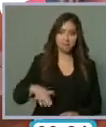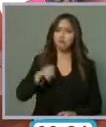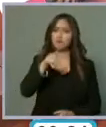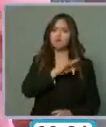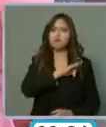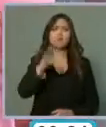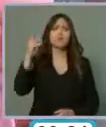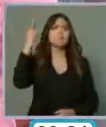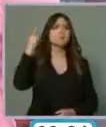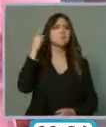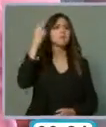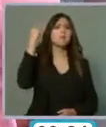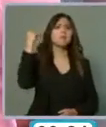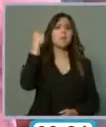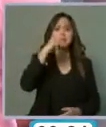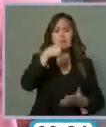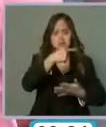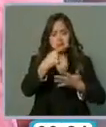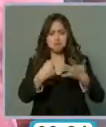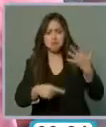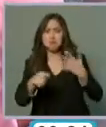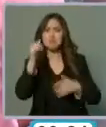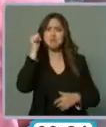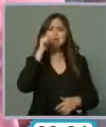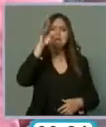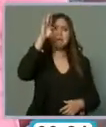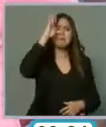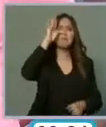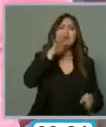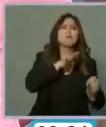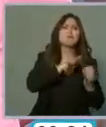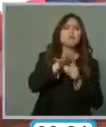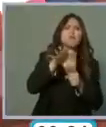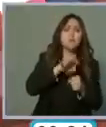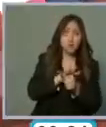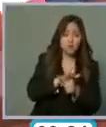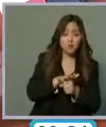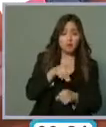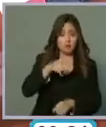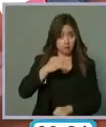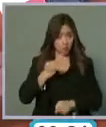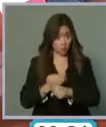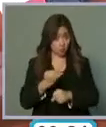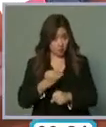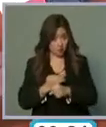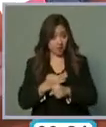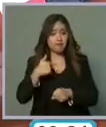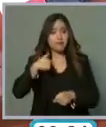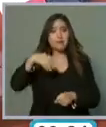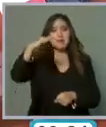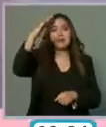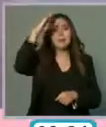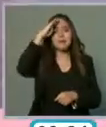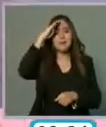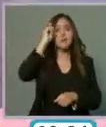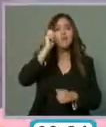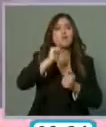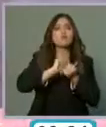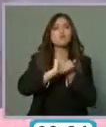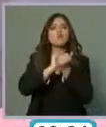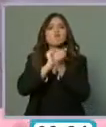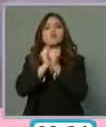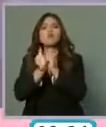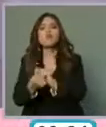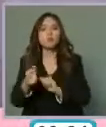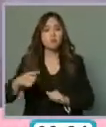razones diferentes, porque la verdad es increíble ir a Acapulco, pero este día yo sugiero que descubramos una nueva parte